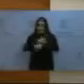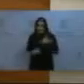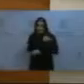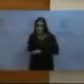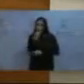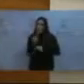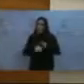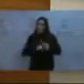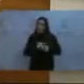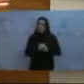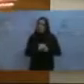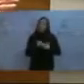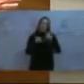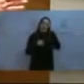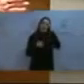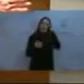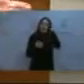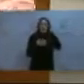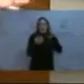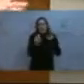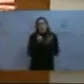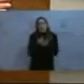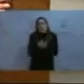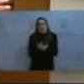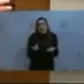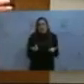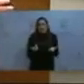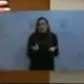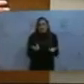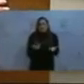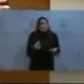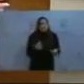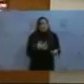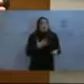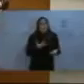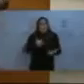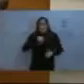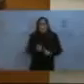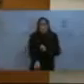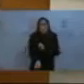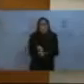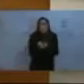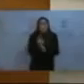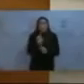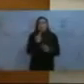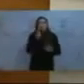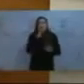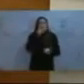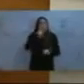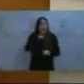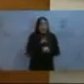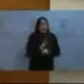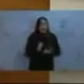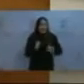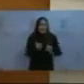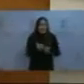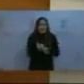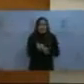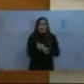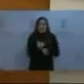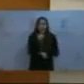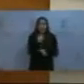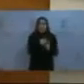qué somos? Y, naturalmente, de que las deudas se paguen, aunque no hayan sido generadas por nosotros, porque esta Cámara va a tramitar dentro de muy poco